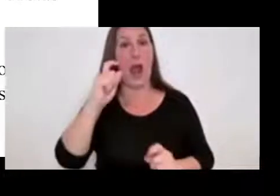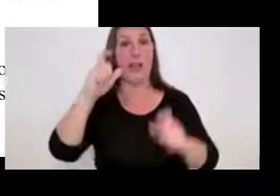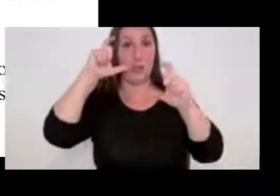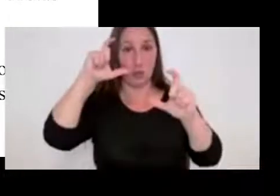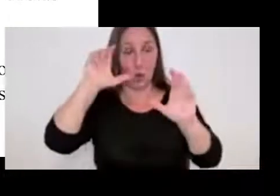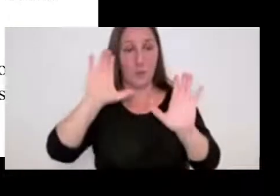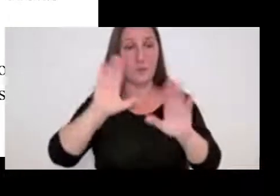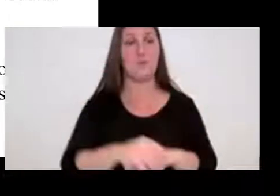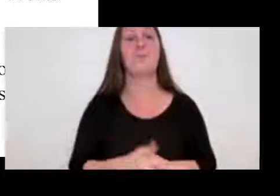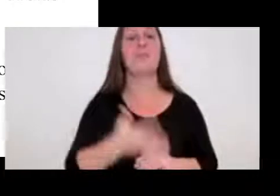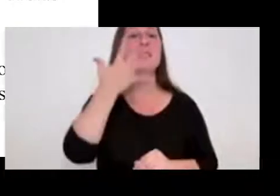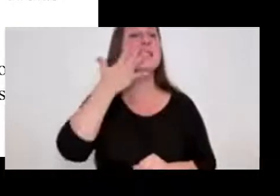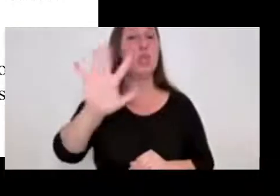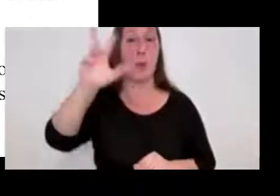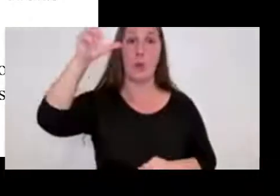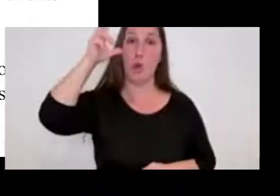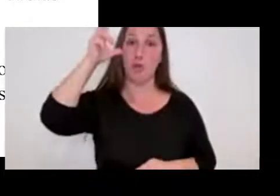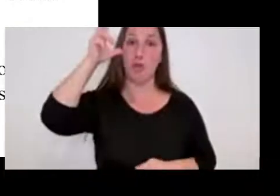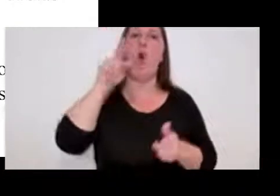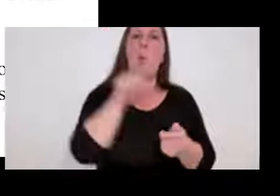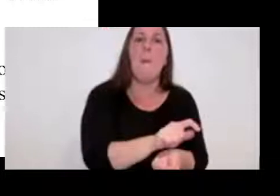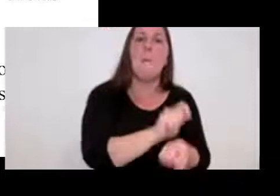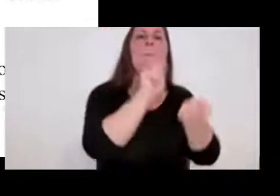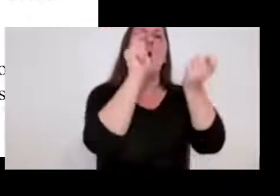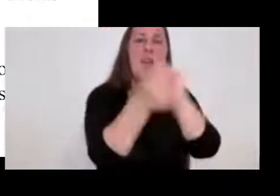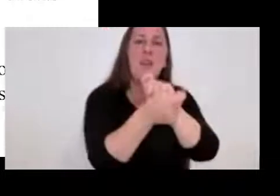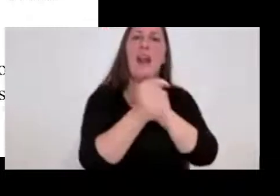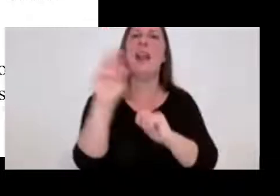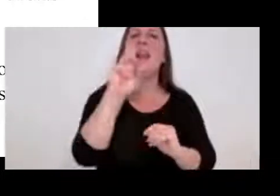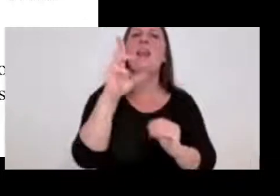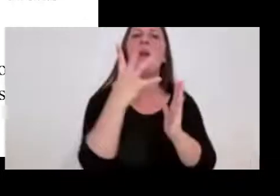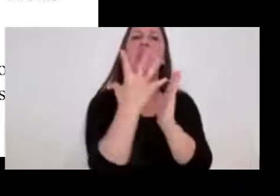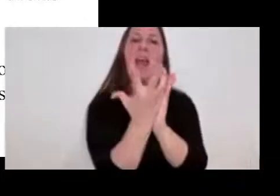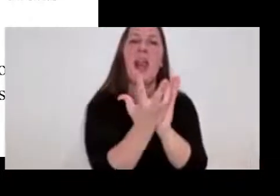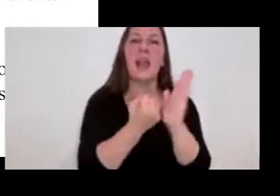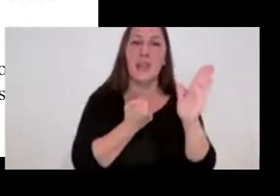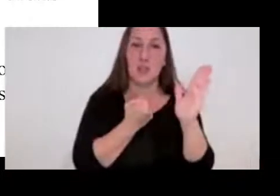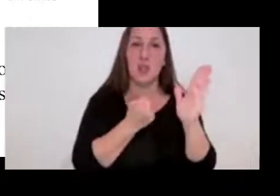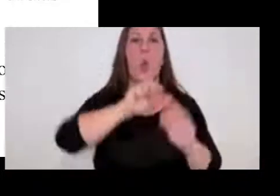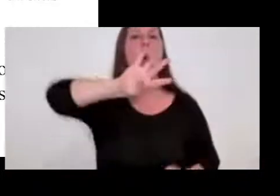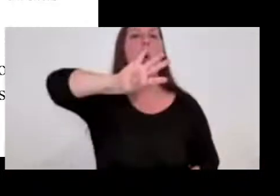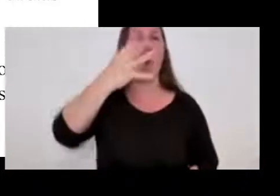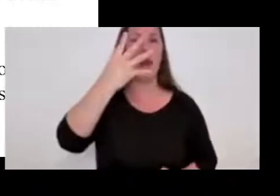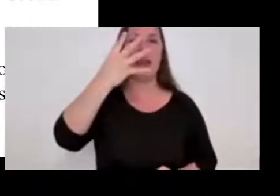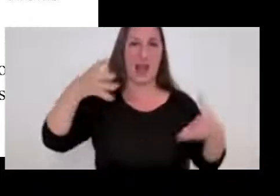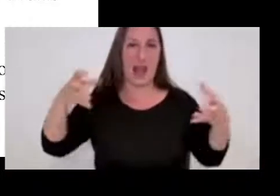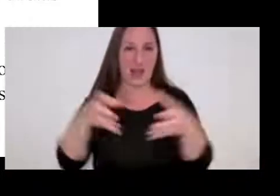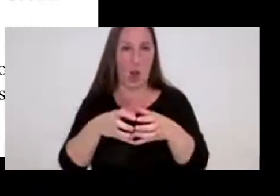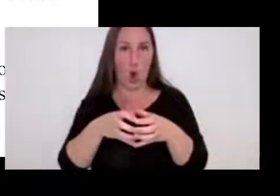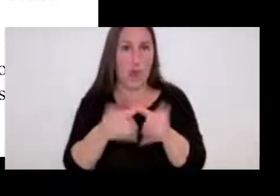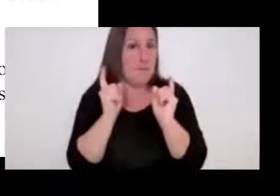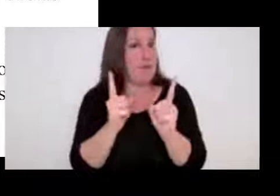La 5008 modifica el régimen de retención de cuarta categoría, tal como lo